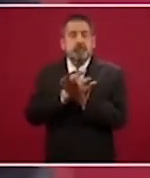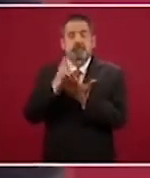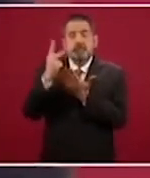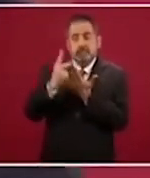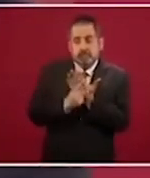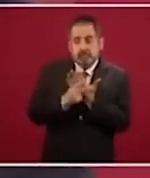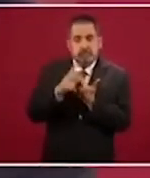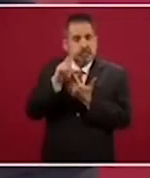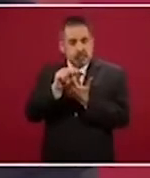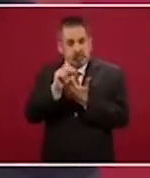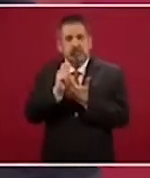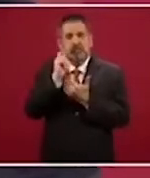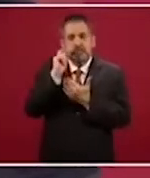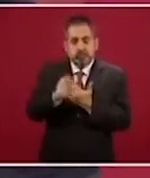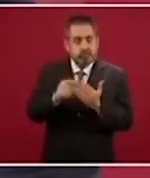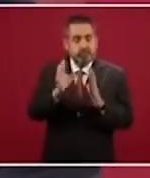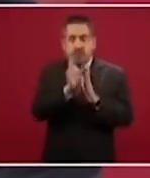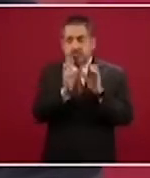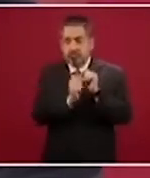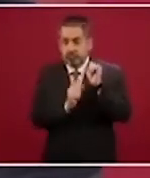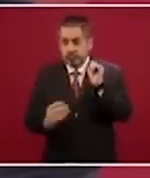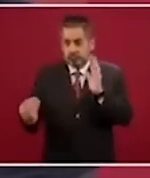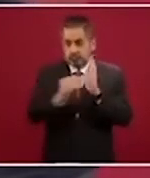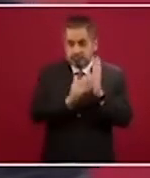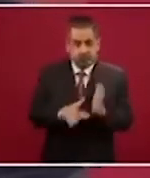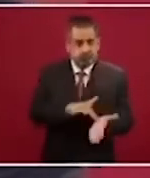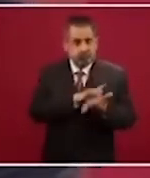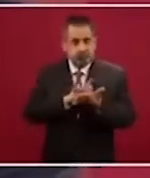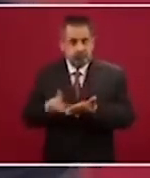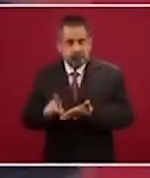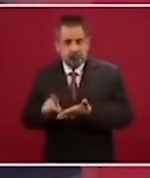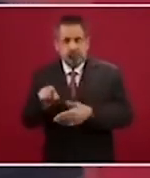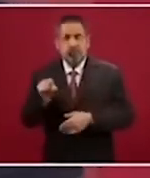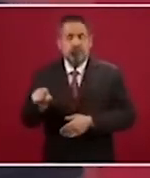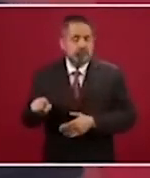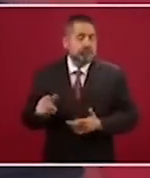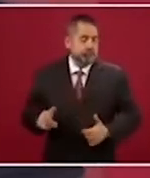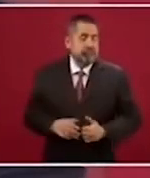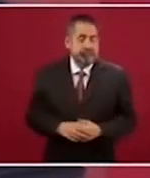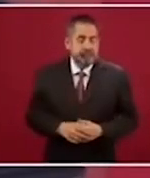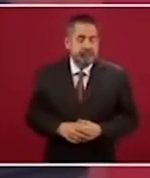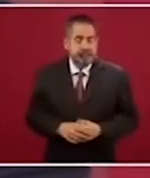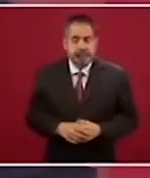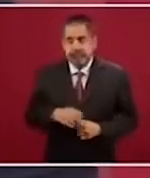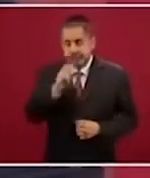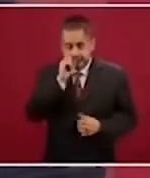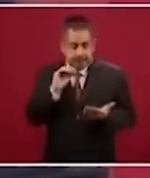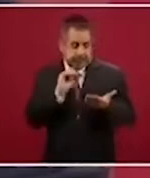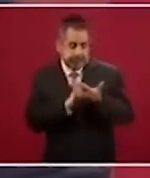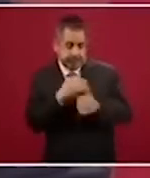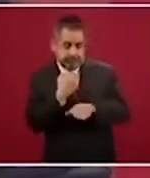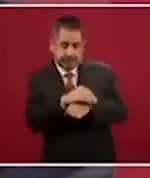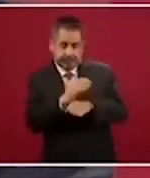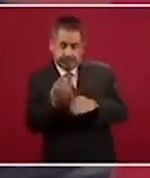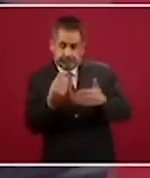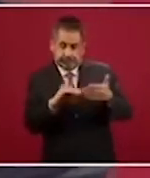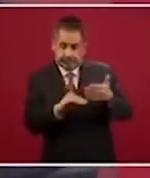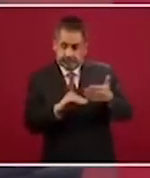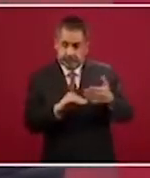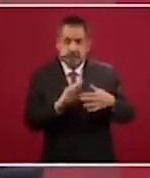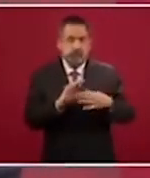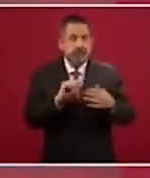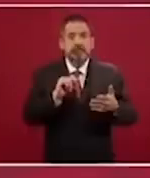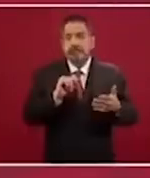que se elevan a rango constitucional. Y también en el transitorio que se aprobó se